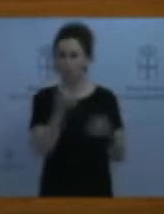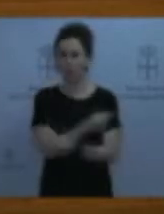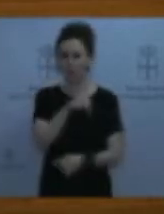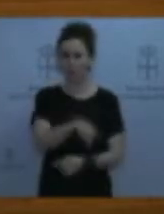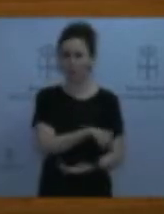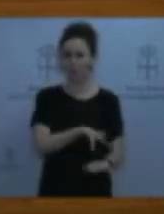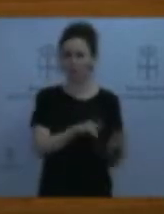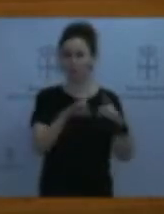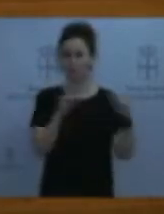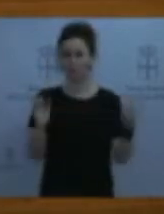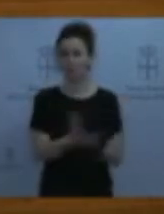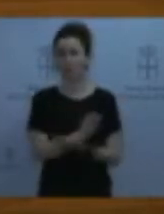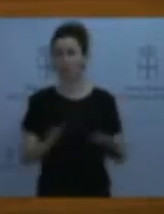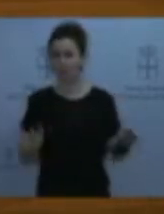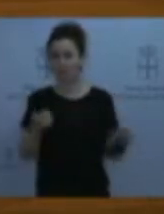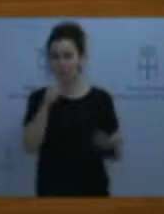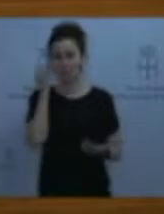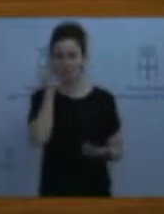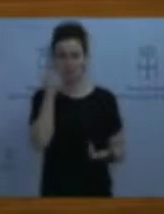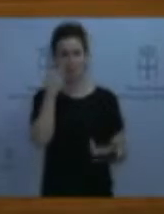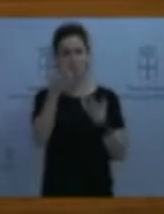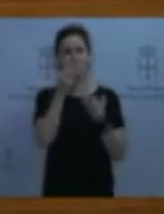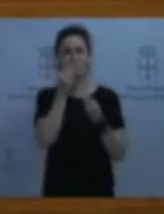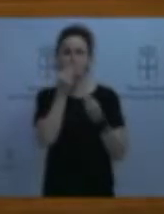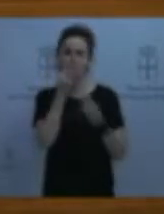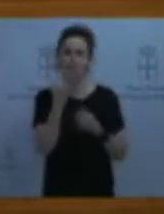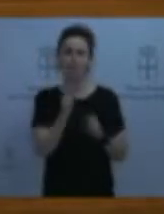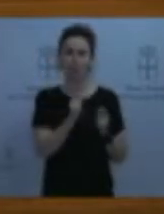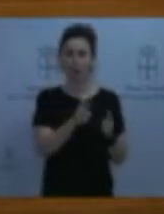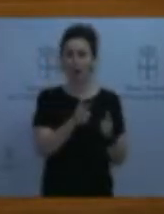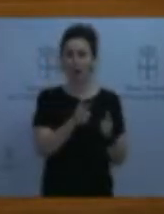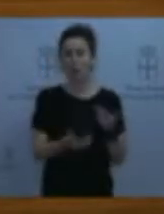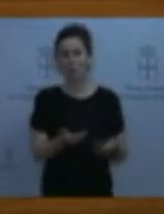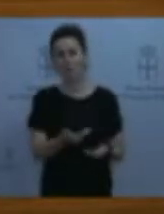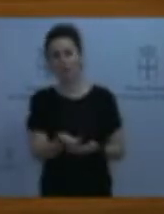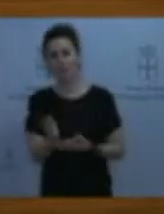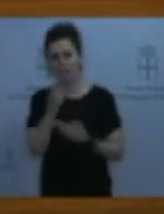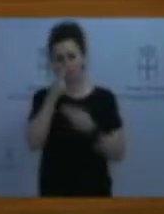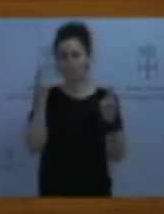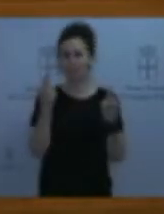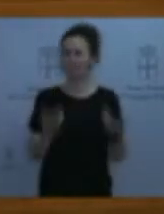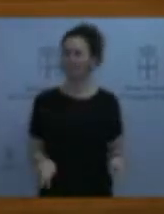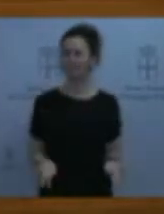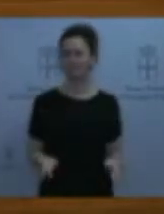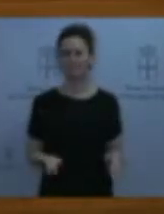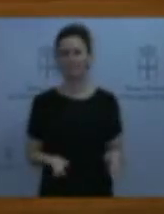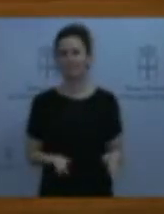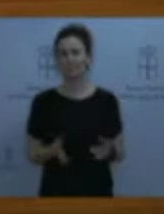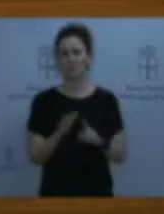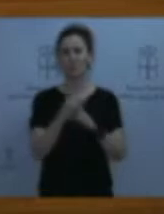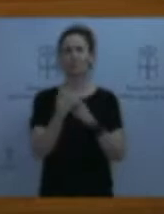aquí los que segregan por género se ven mucho mejor tratados que otros mucho más humildes. Por tanto, ¿qué es lo que ha cambiado en el